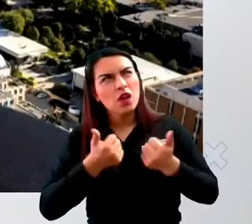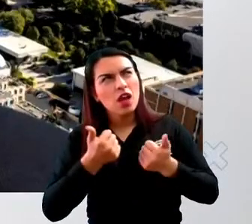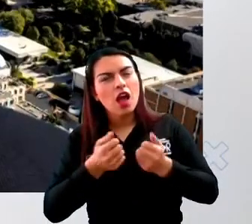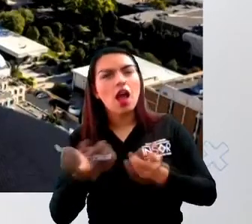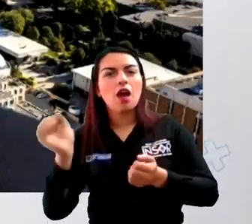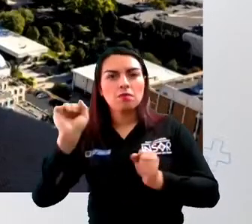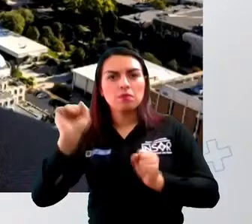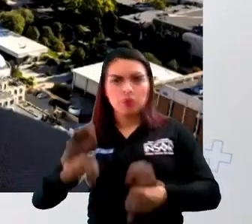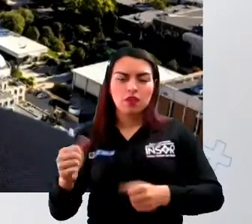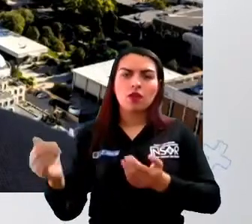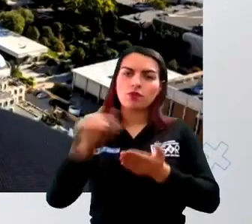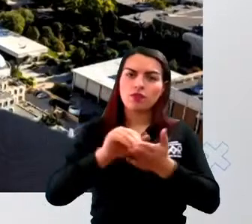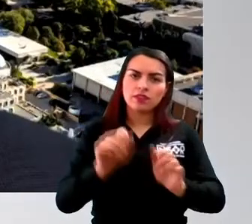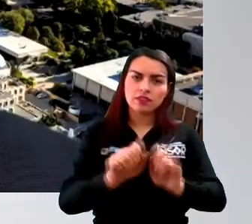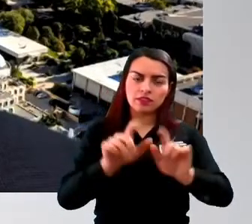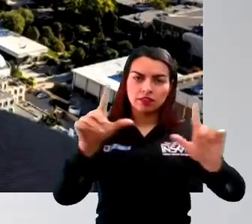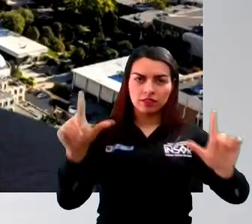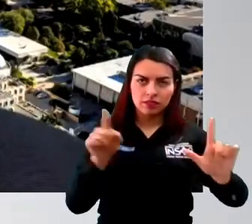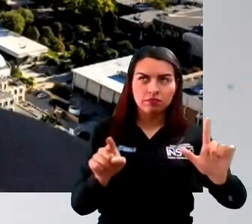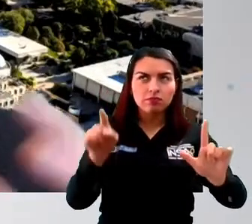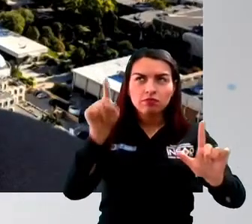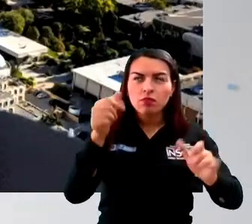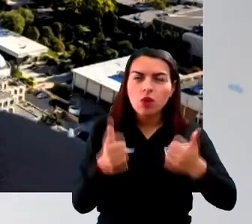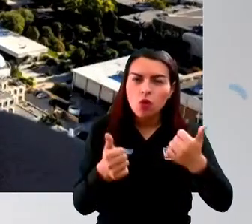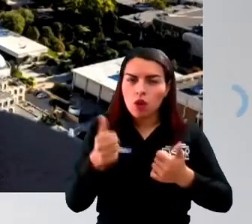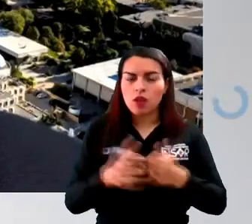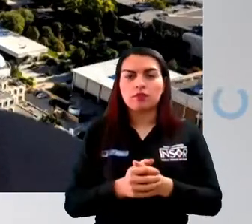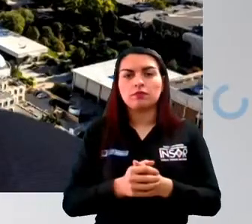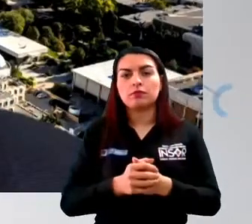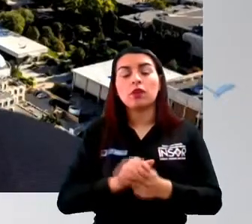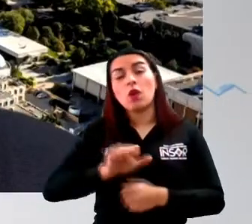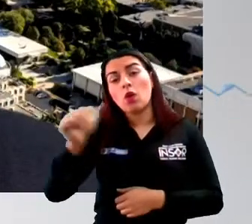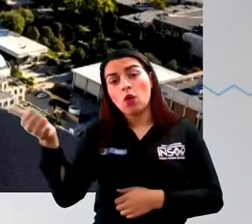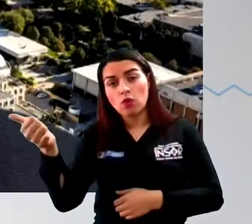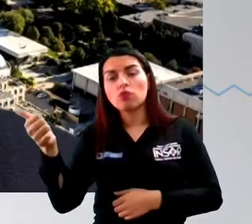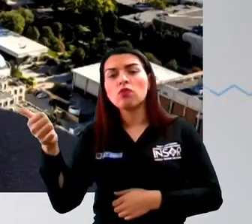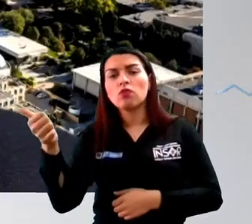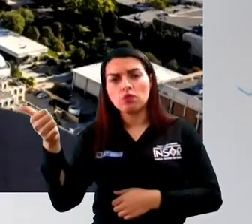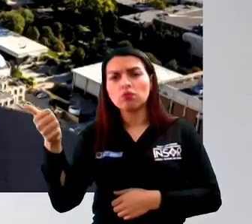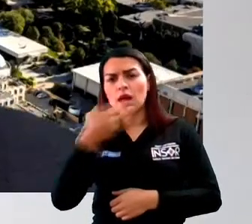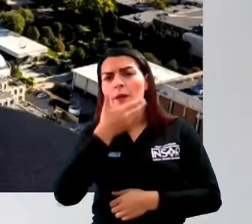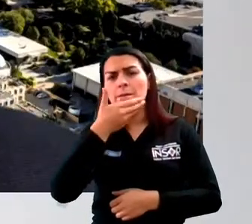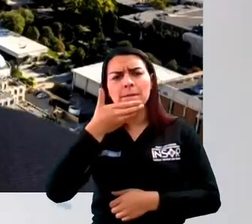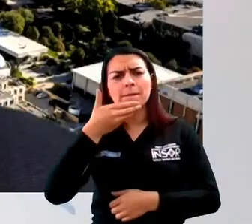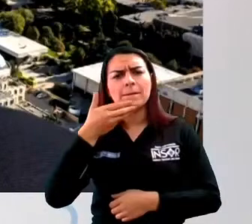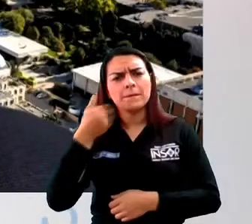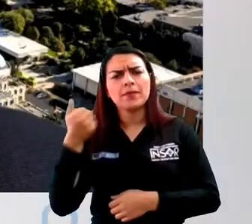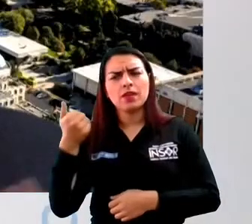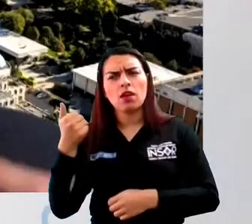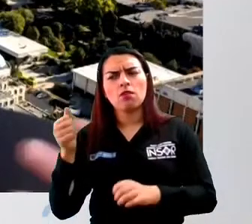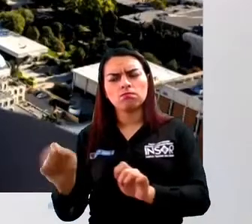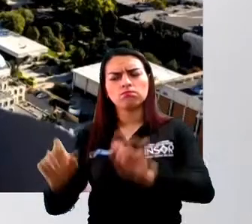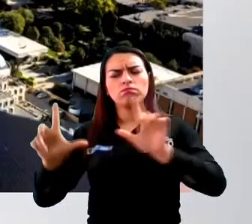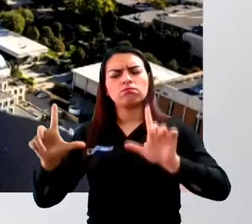Hay algunos lugares que son mejores para los estudiantes en el espacio virtual, dado que